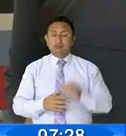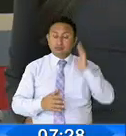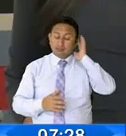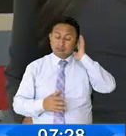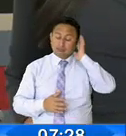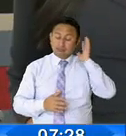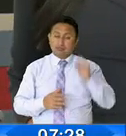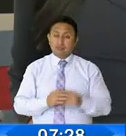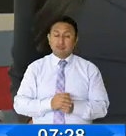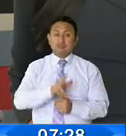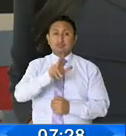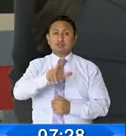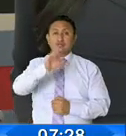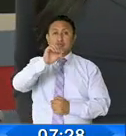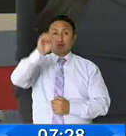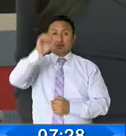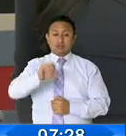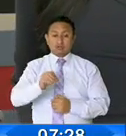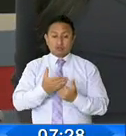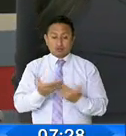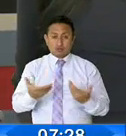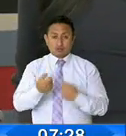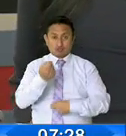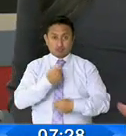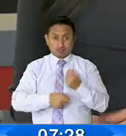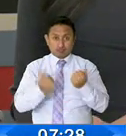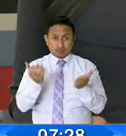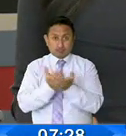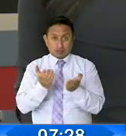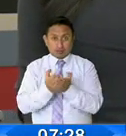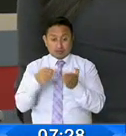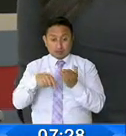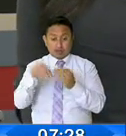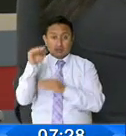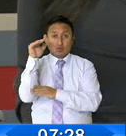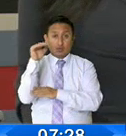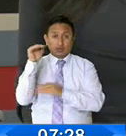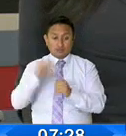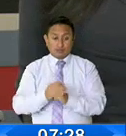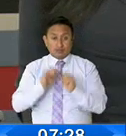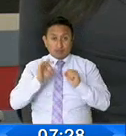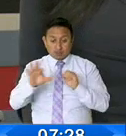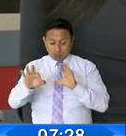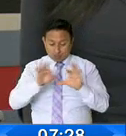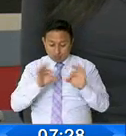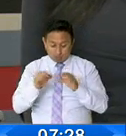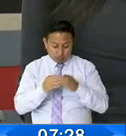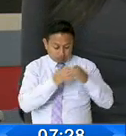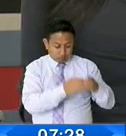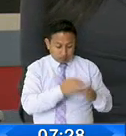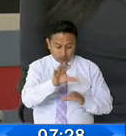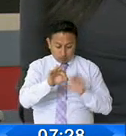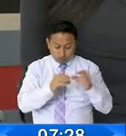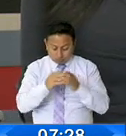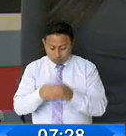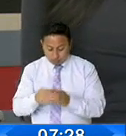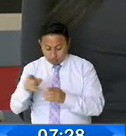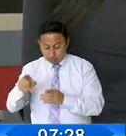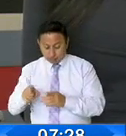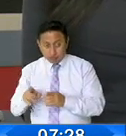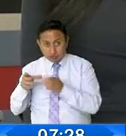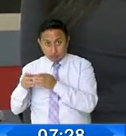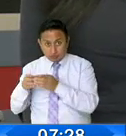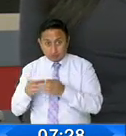Y tan solo el 3% de los desechos electrónicos que se genera en Ecuador son clasificados y tratados de manera técnica. El